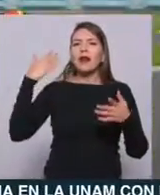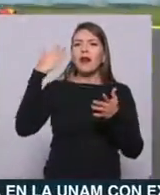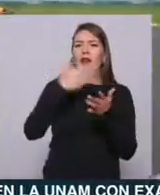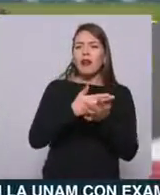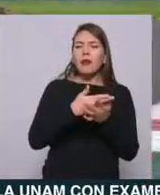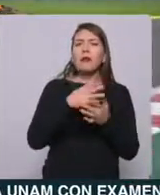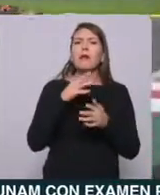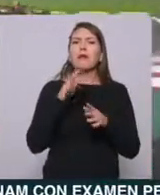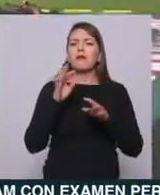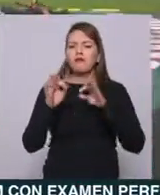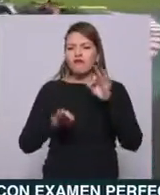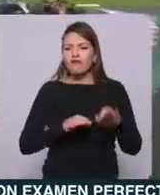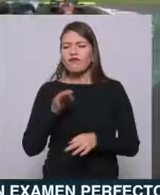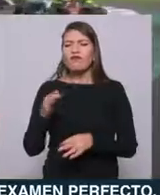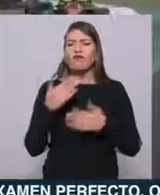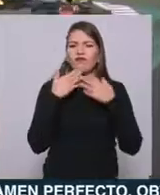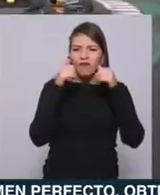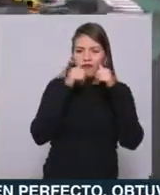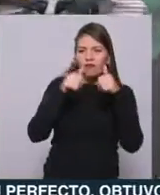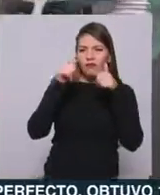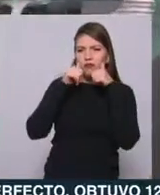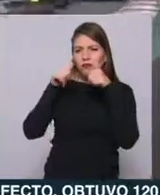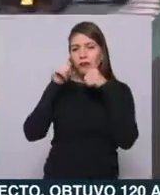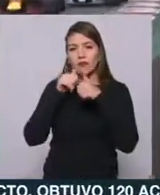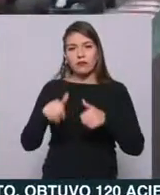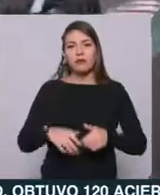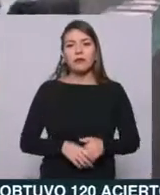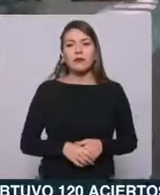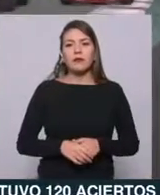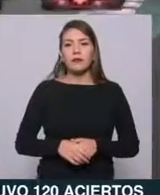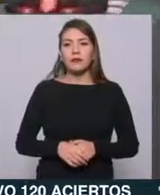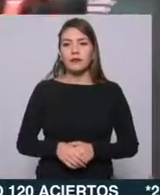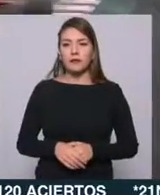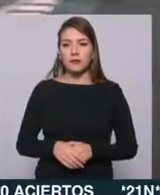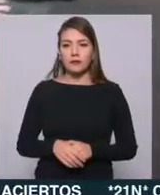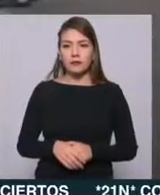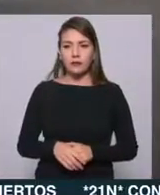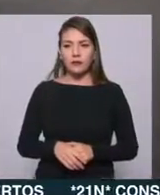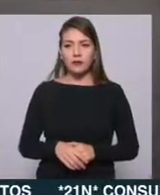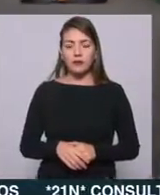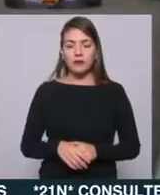de mayor nivel o actividades inmersas sin precedentes. Jesús Arias, 21 Noticias.